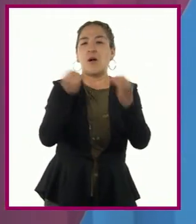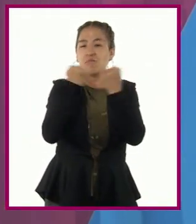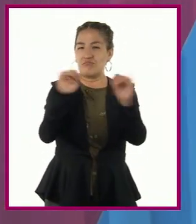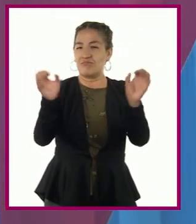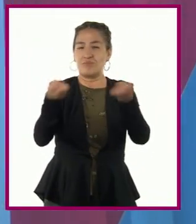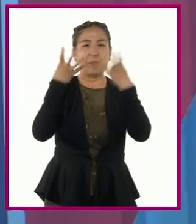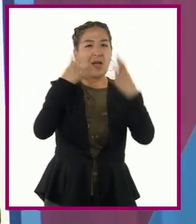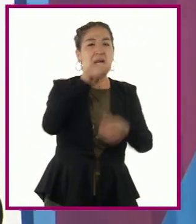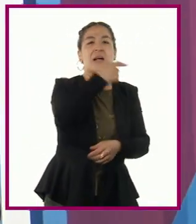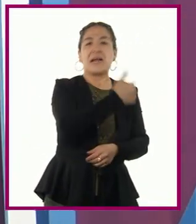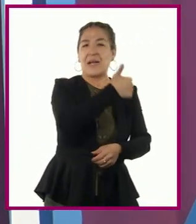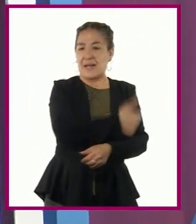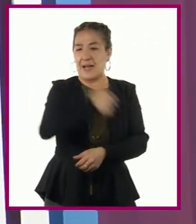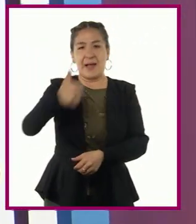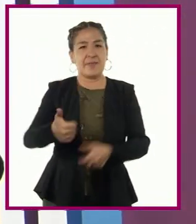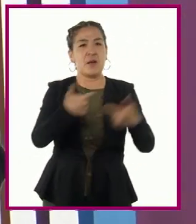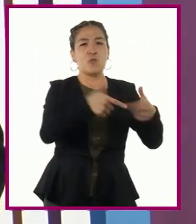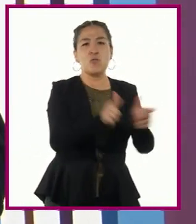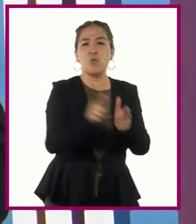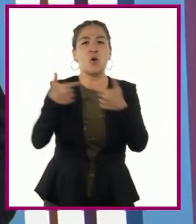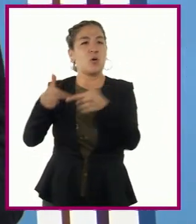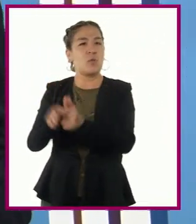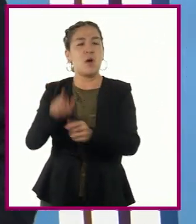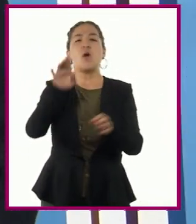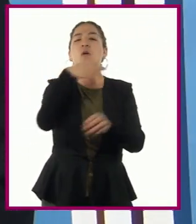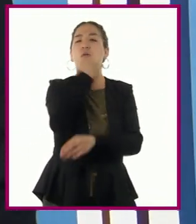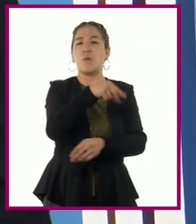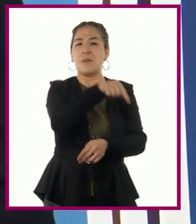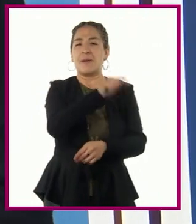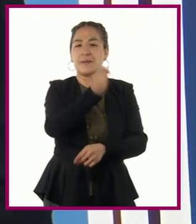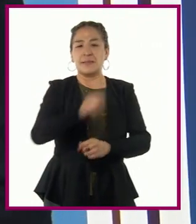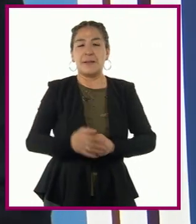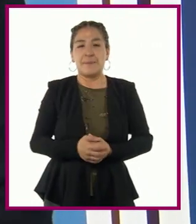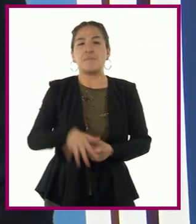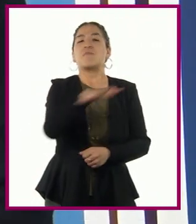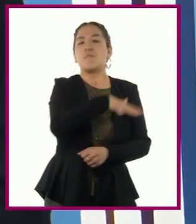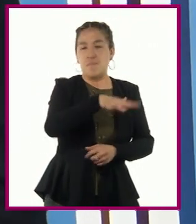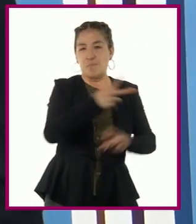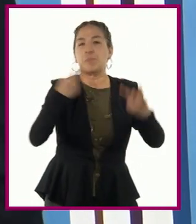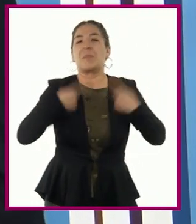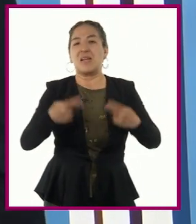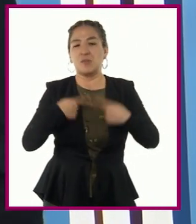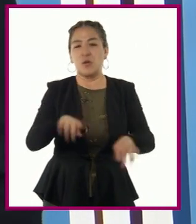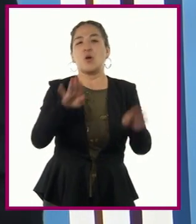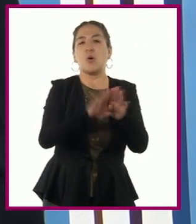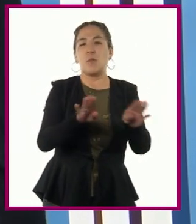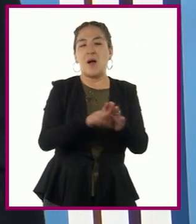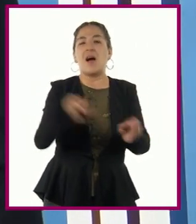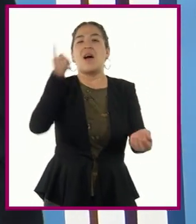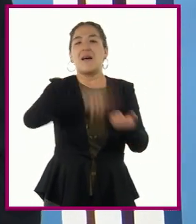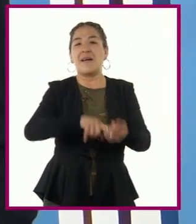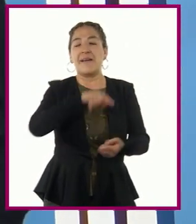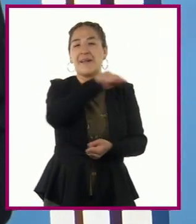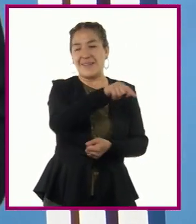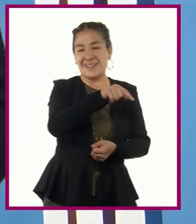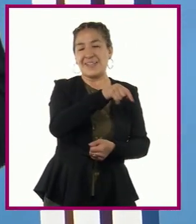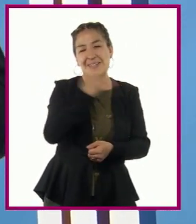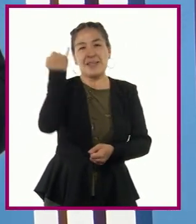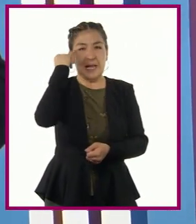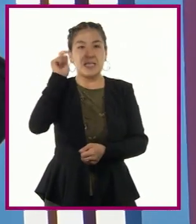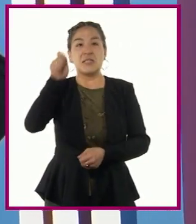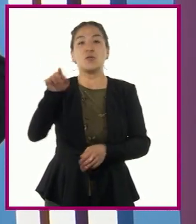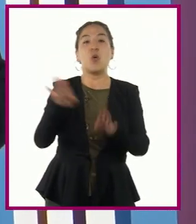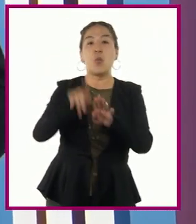entre sí, integradas, como su nombre lo indica, por esos sectores sociales. La corona española era